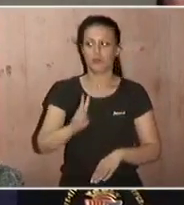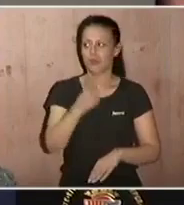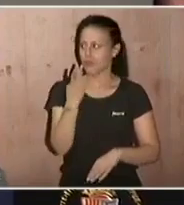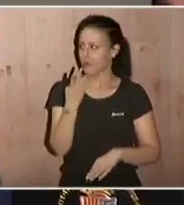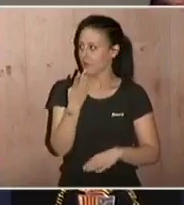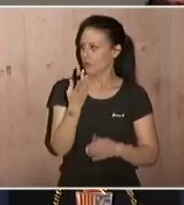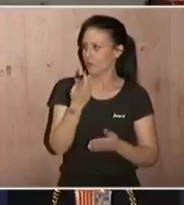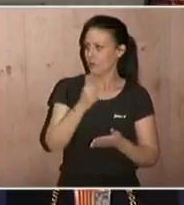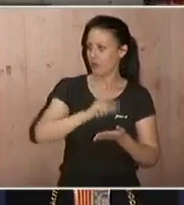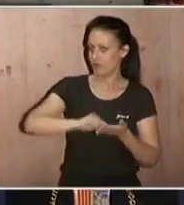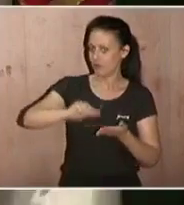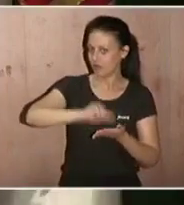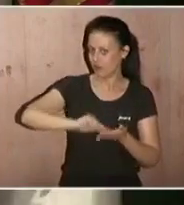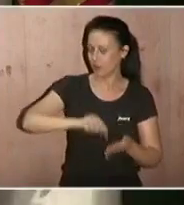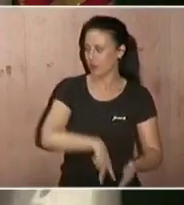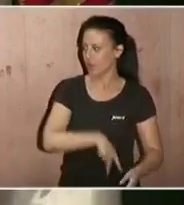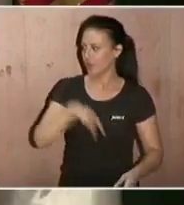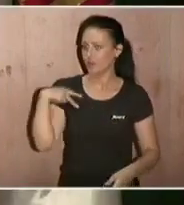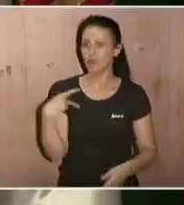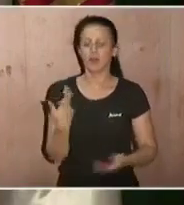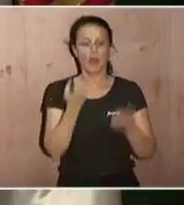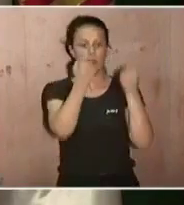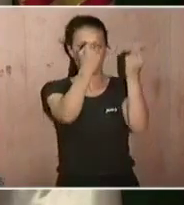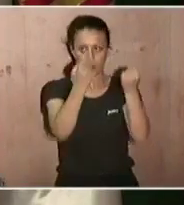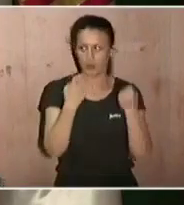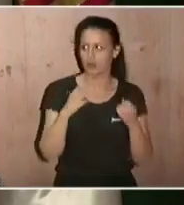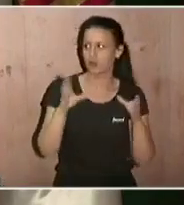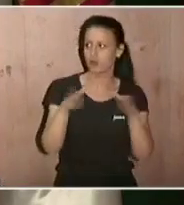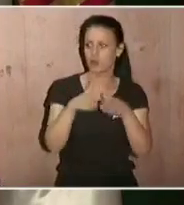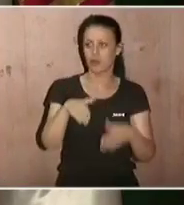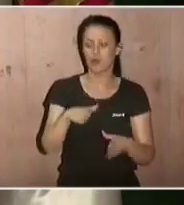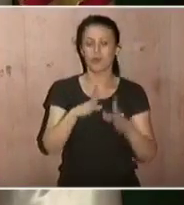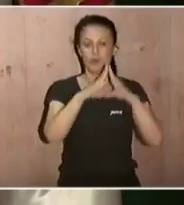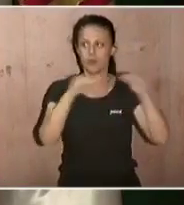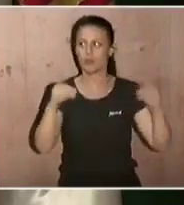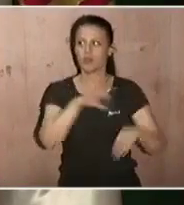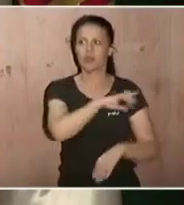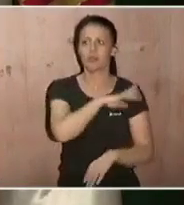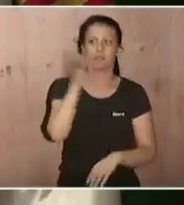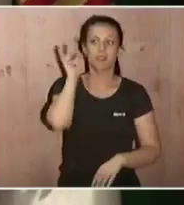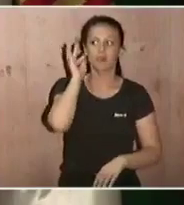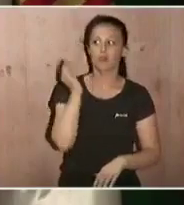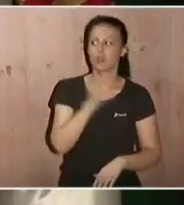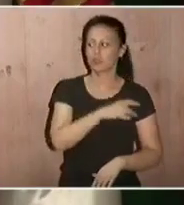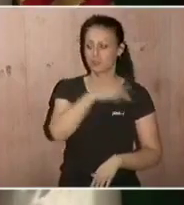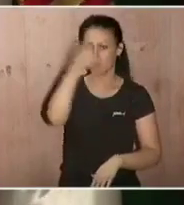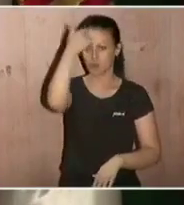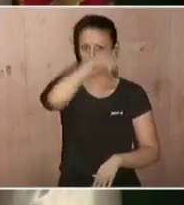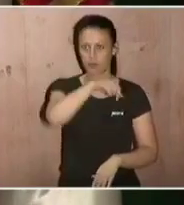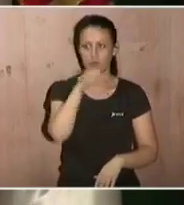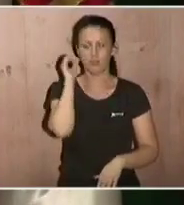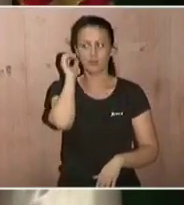dignísimas autoridades, comunidad universitaria, señoras y señores.